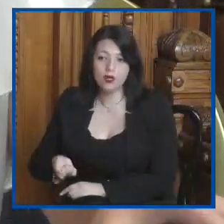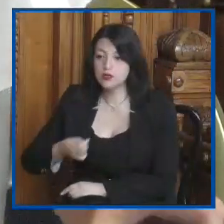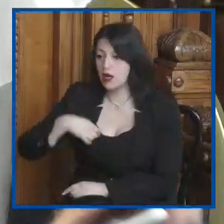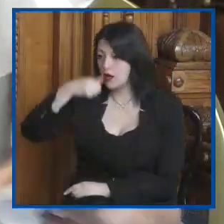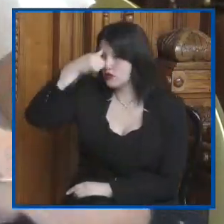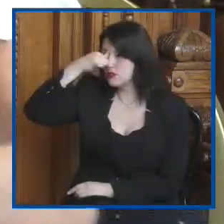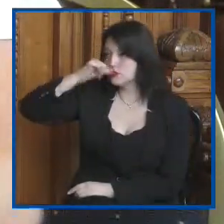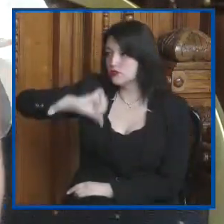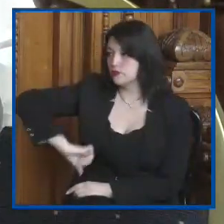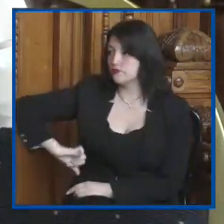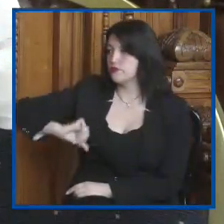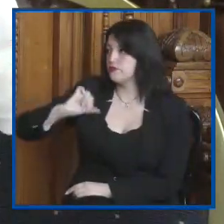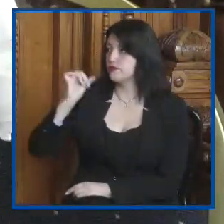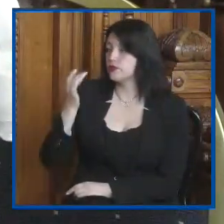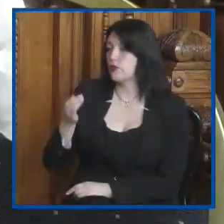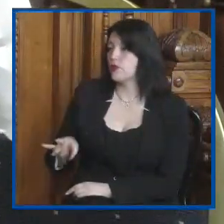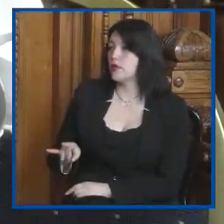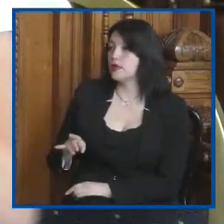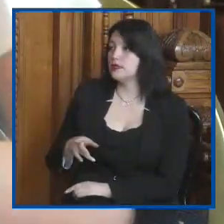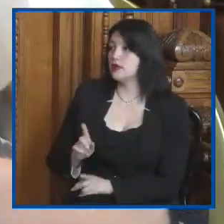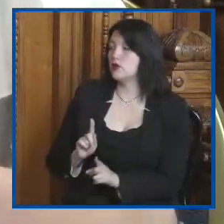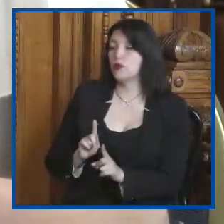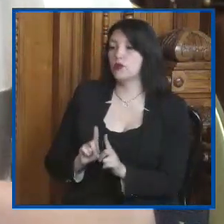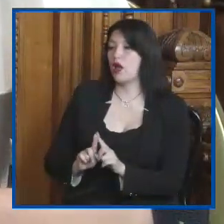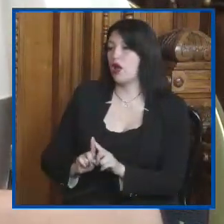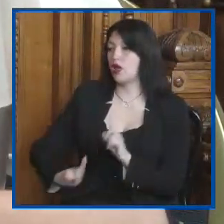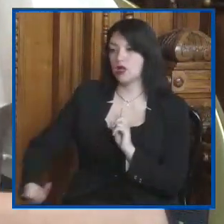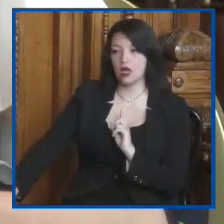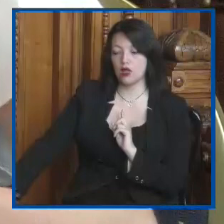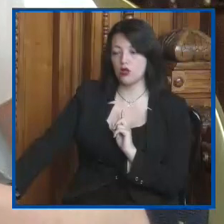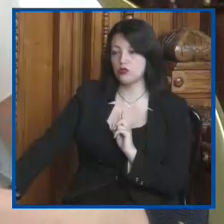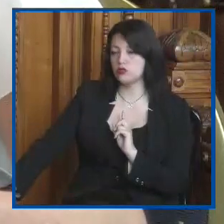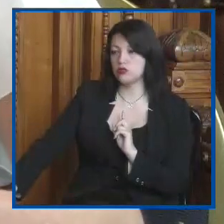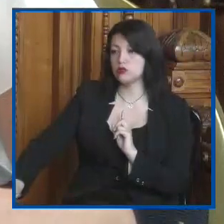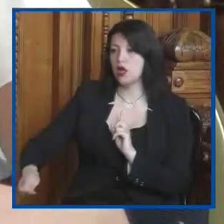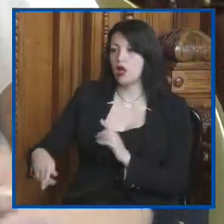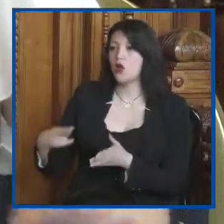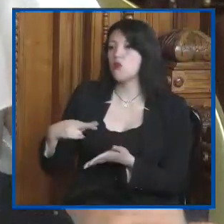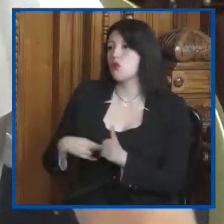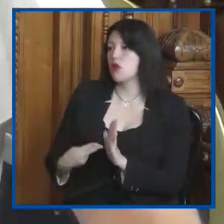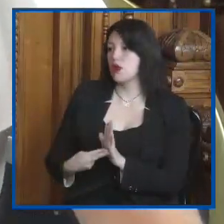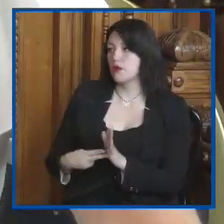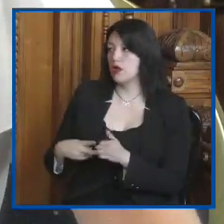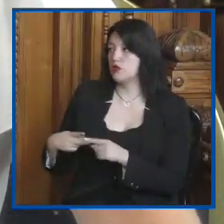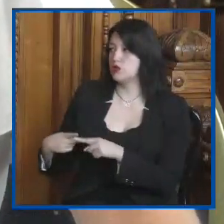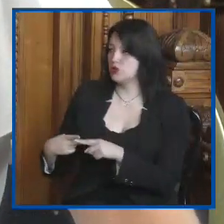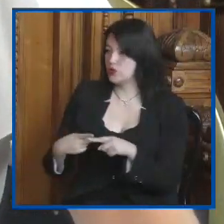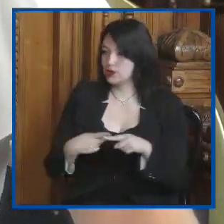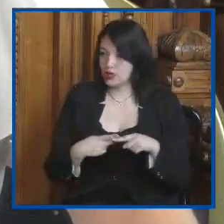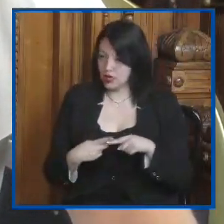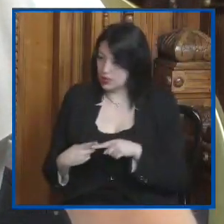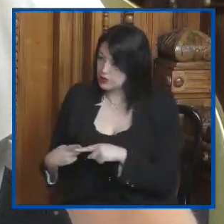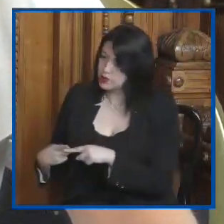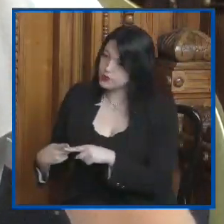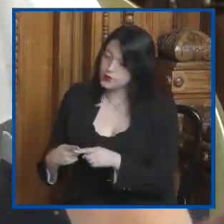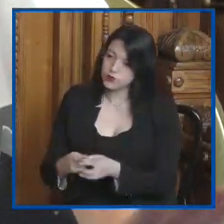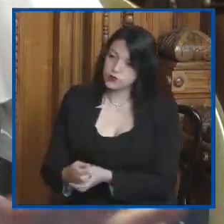sentencias y que es ajeno a los problemas sociales.